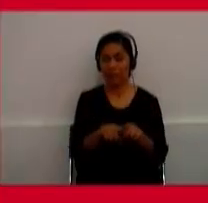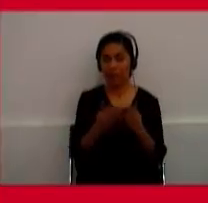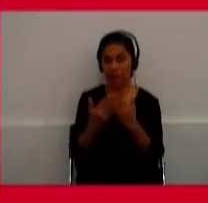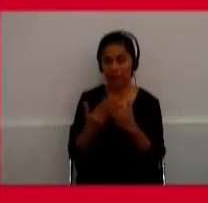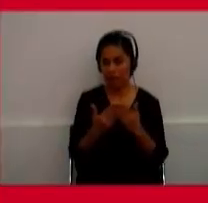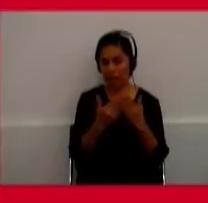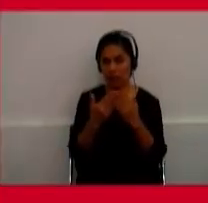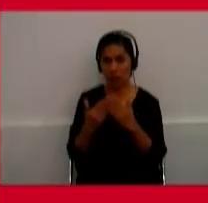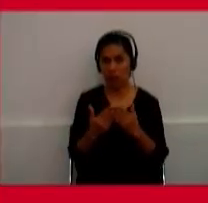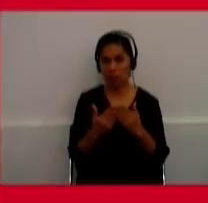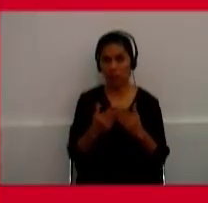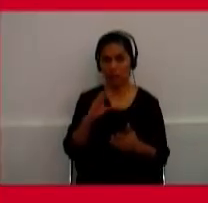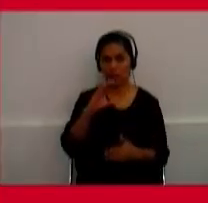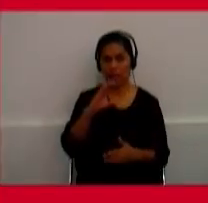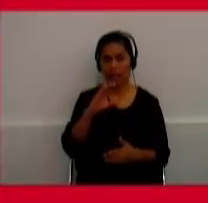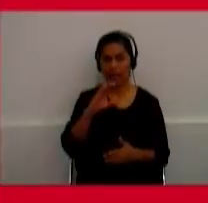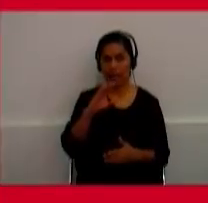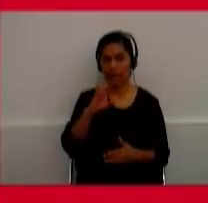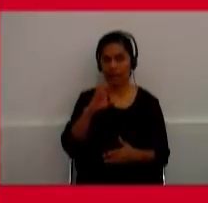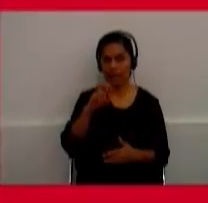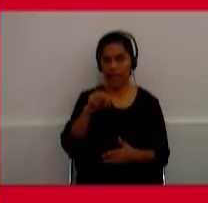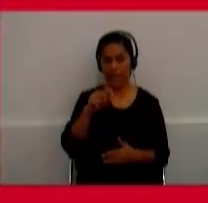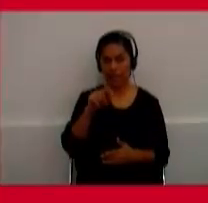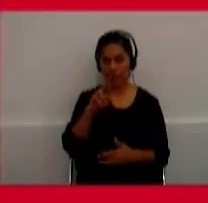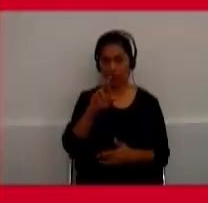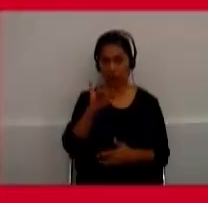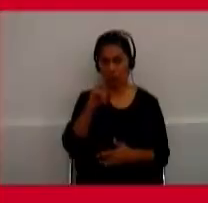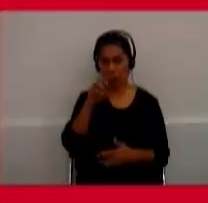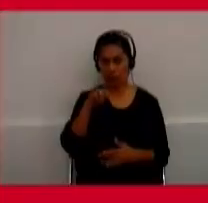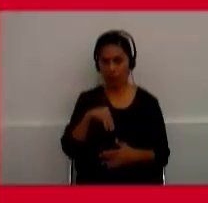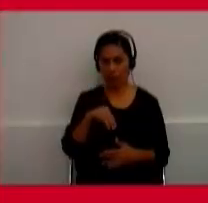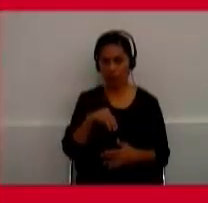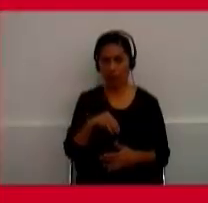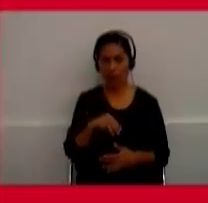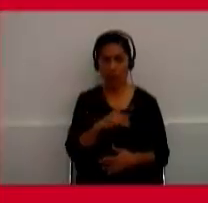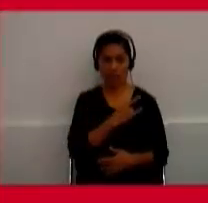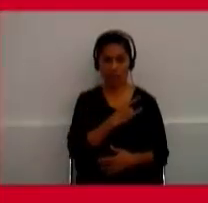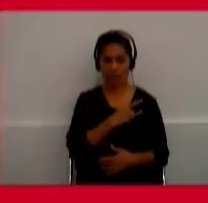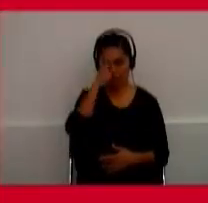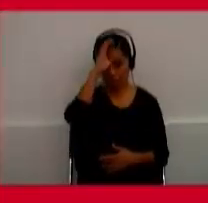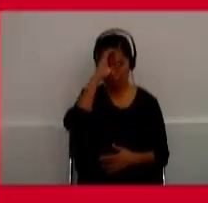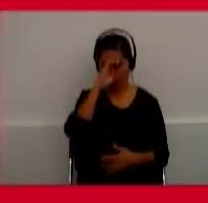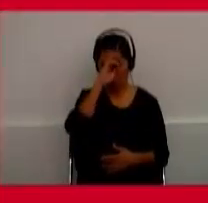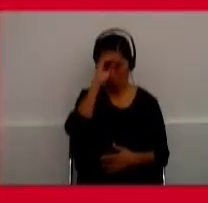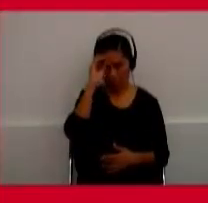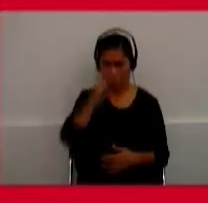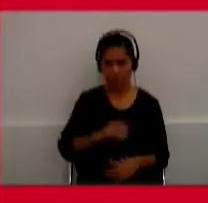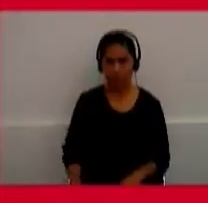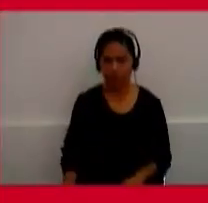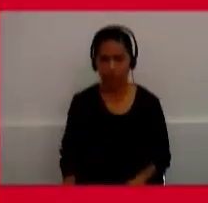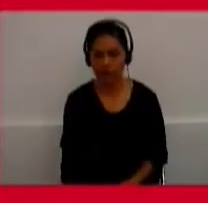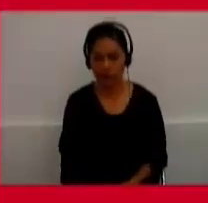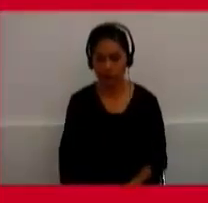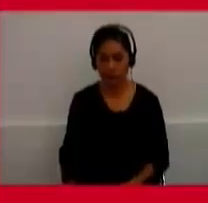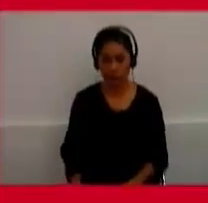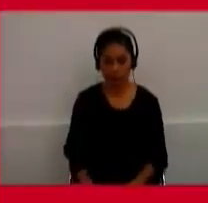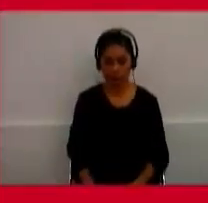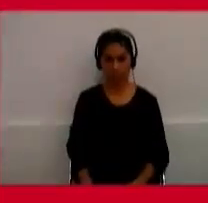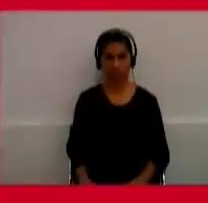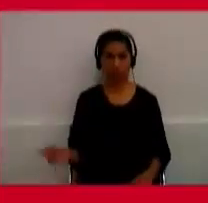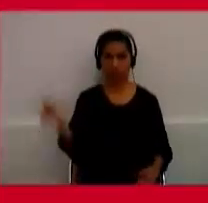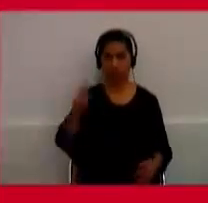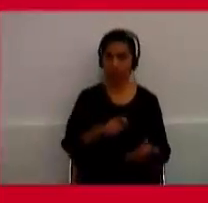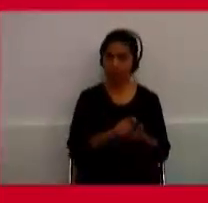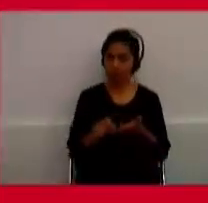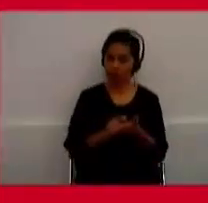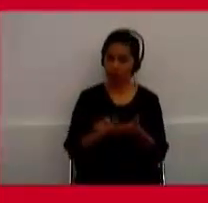Gerens y Centrum PUC. Sin más que agotar, tengo el gran honor de invitar a los 4 autores de los siguientes trabajos.